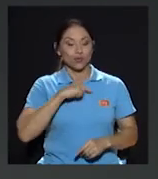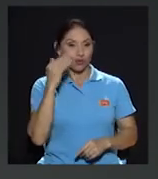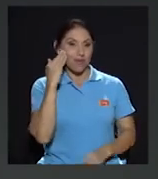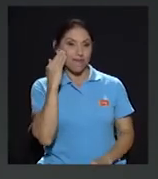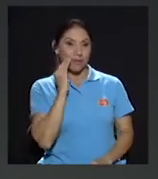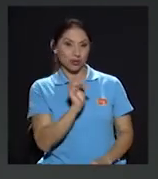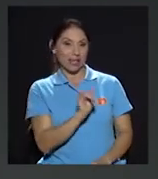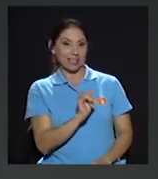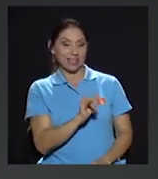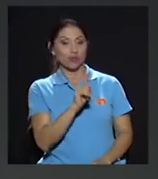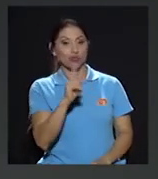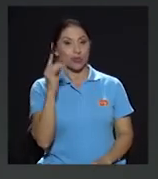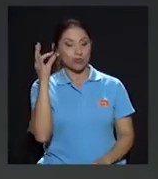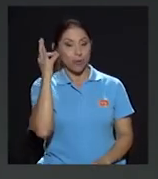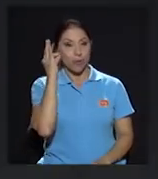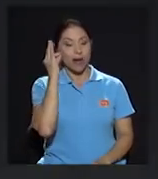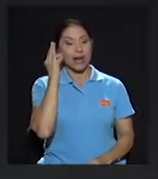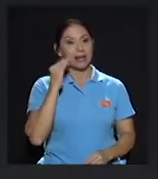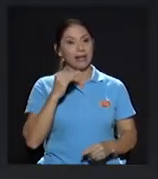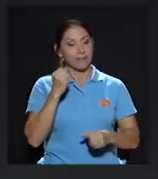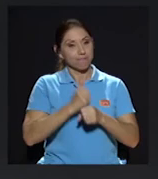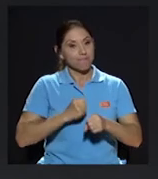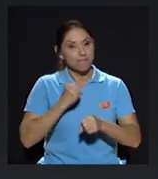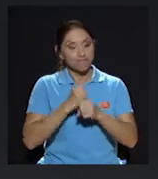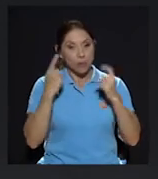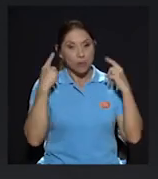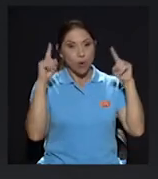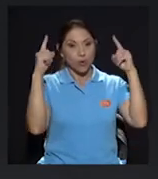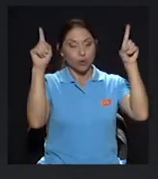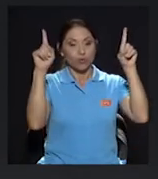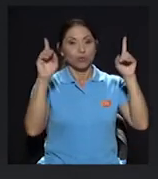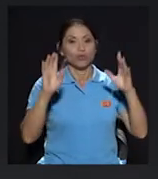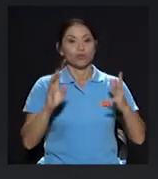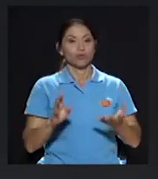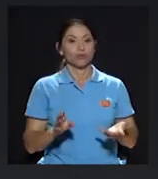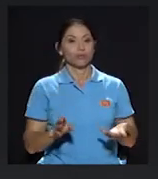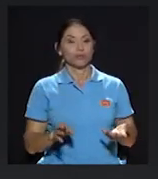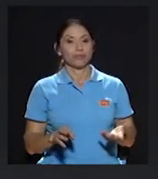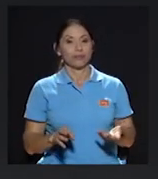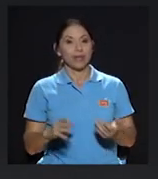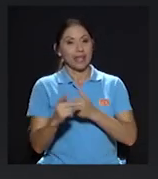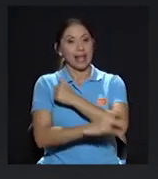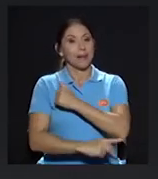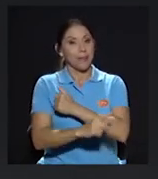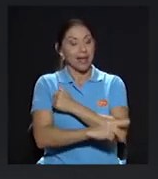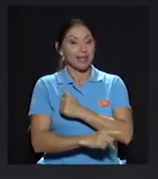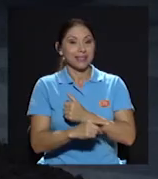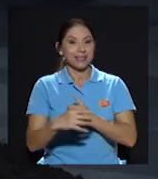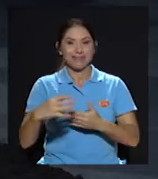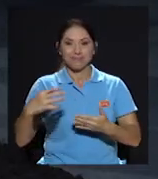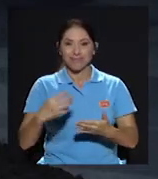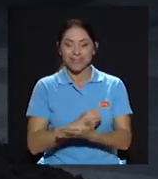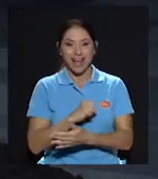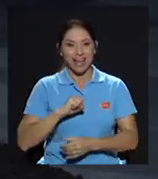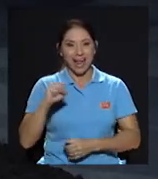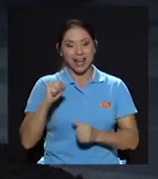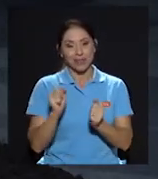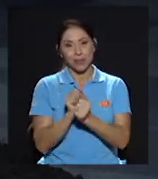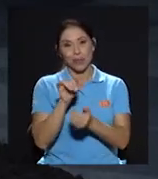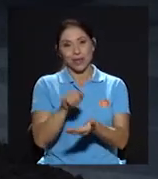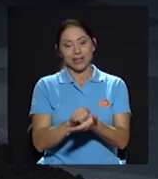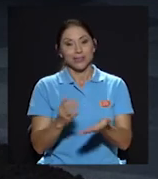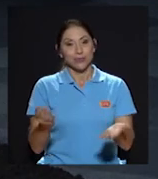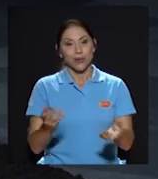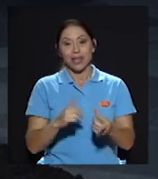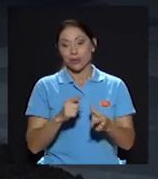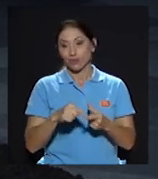usted es una mujer del logro de éxitos y el país sale ganando con eso de